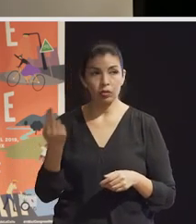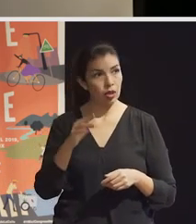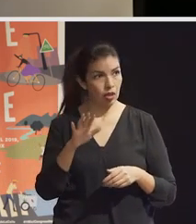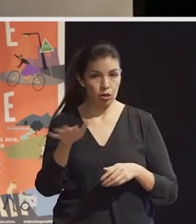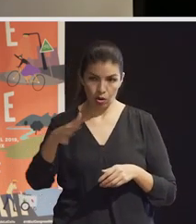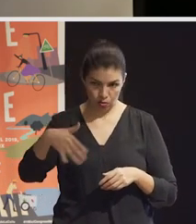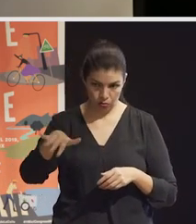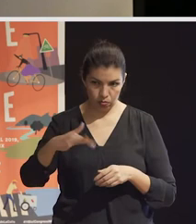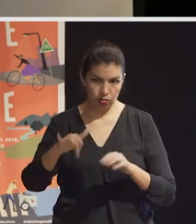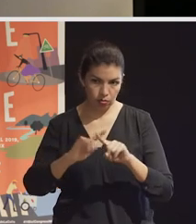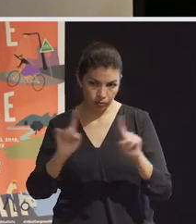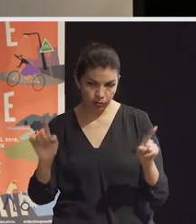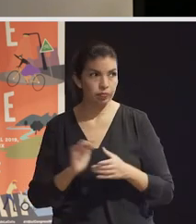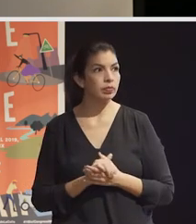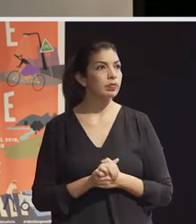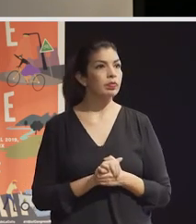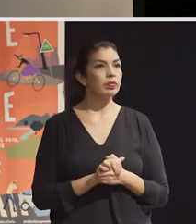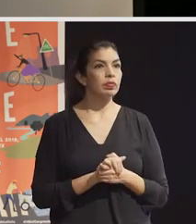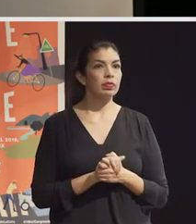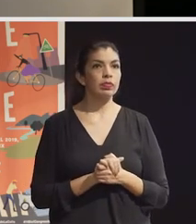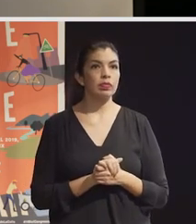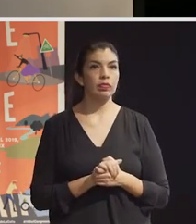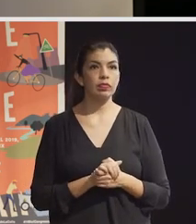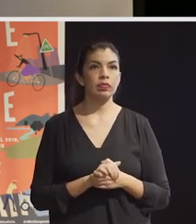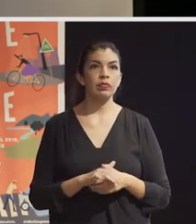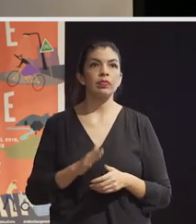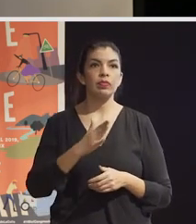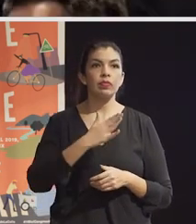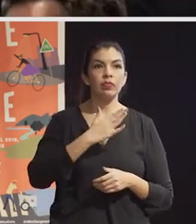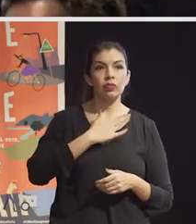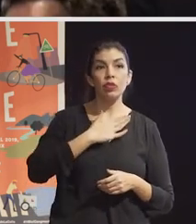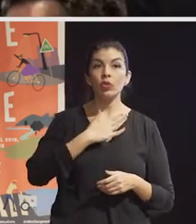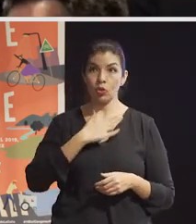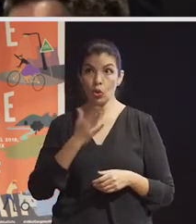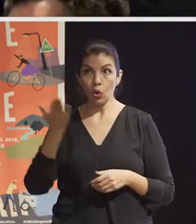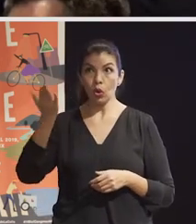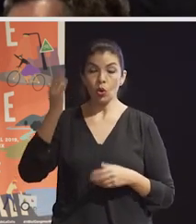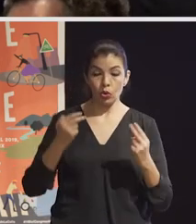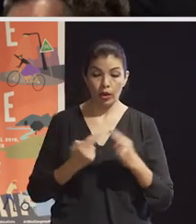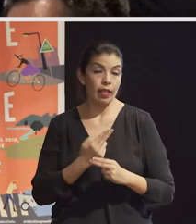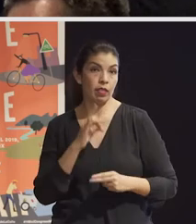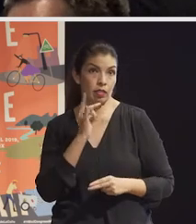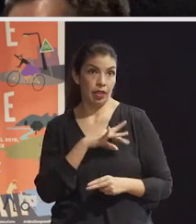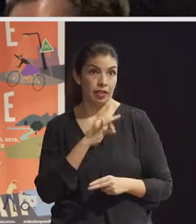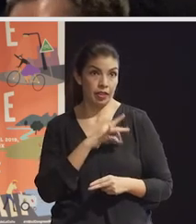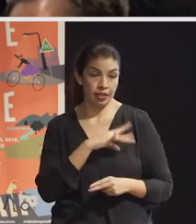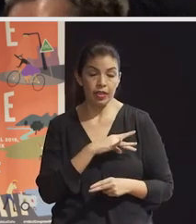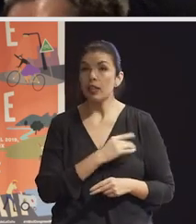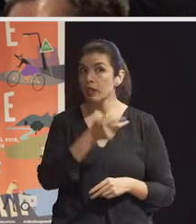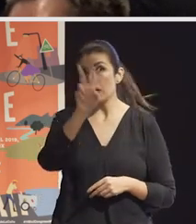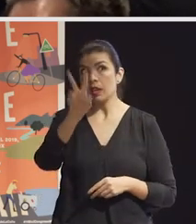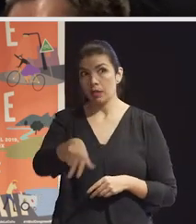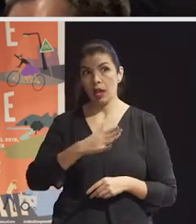hola soy chilena y si las bicis en chile hoy día de un movimiento importante para poder lograr una nueva